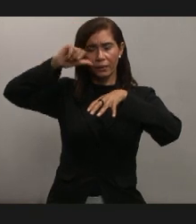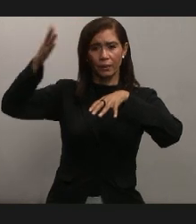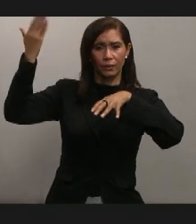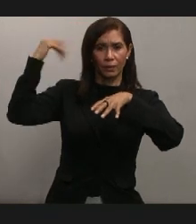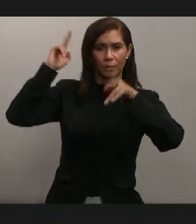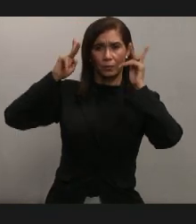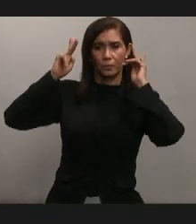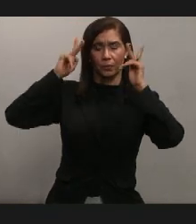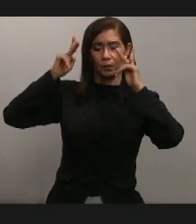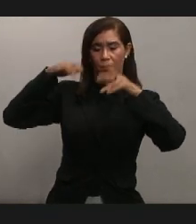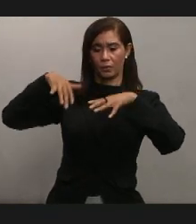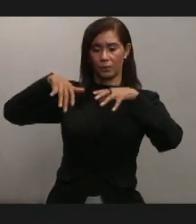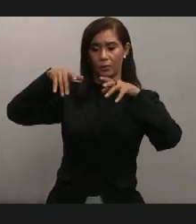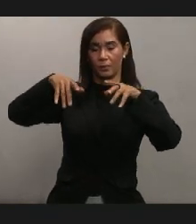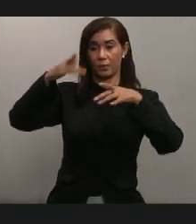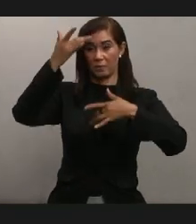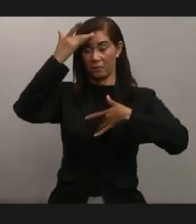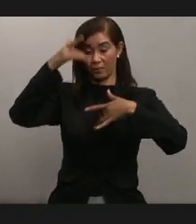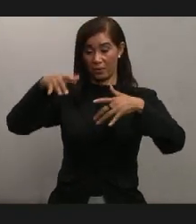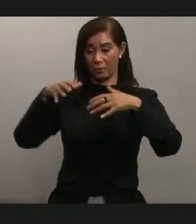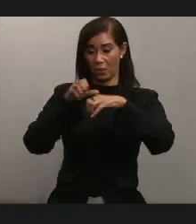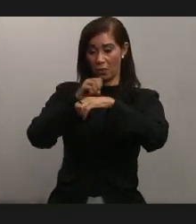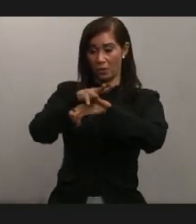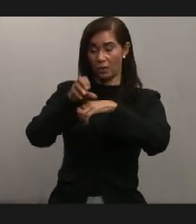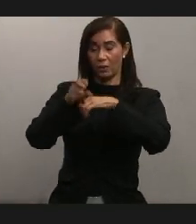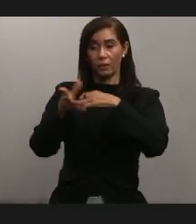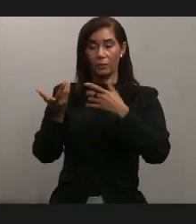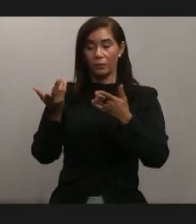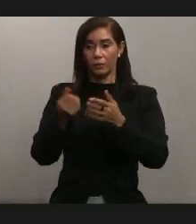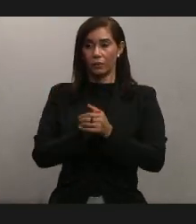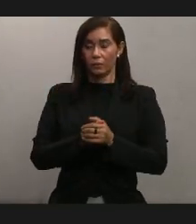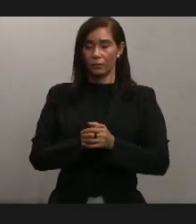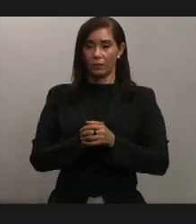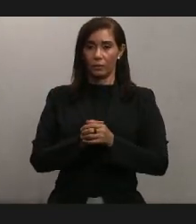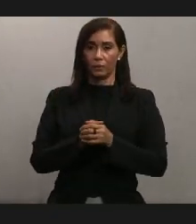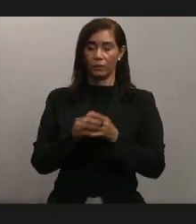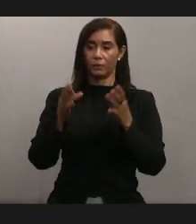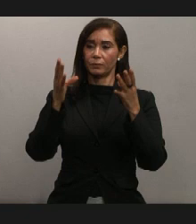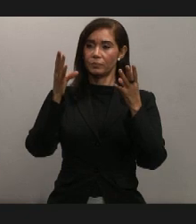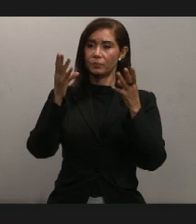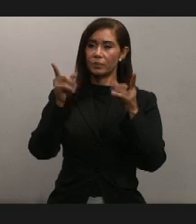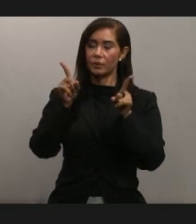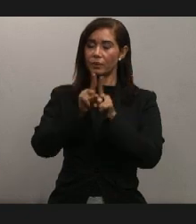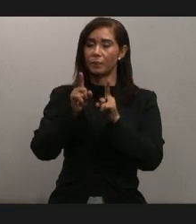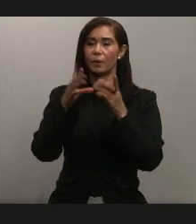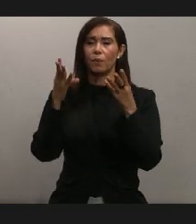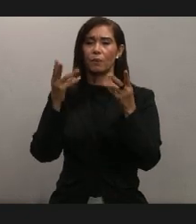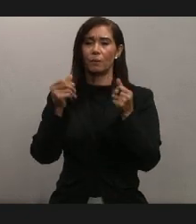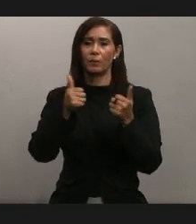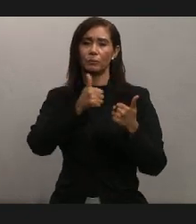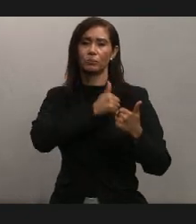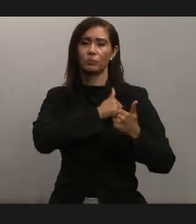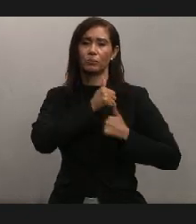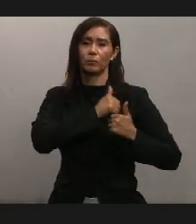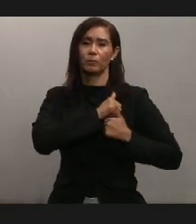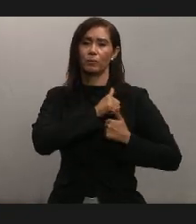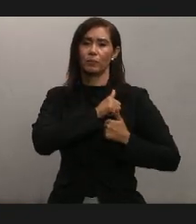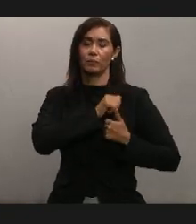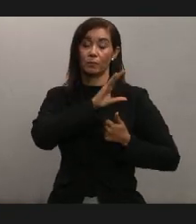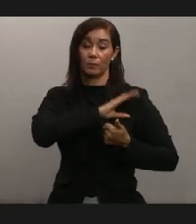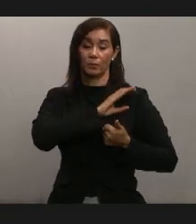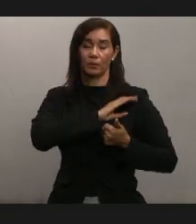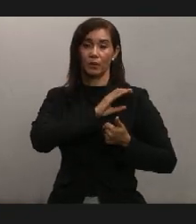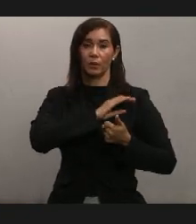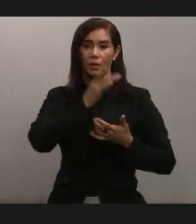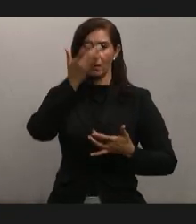vigilancia o que está fallando esa vigilancia. Y también, ¿cuántos policías y militares hay infectados por el COVID